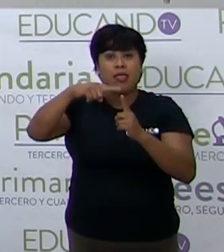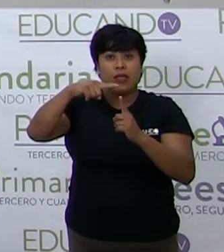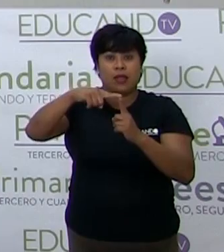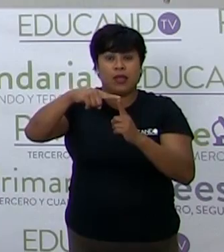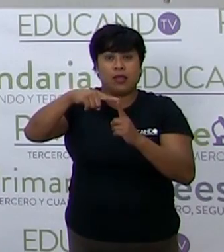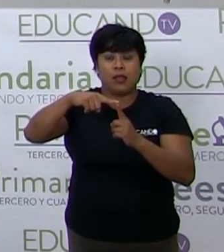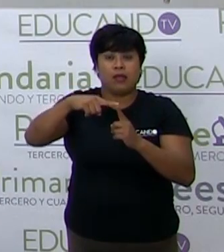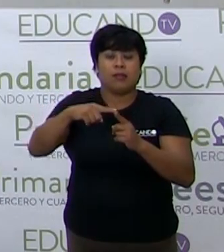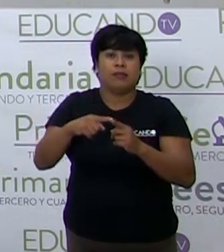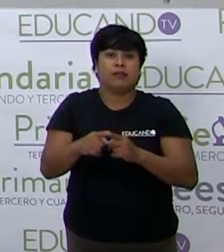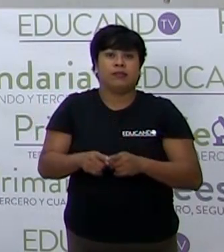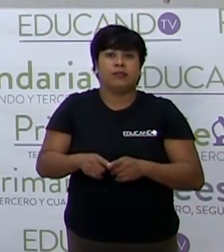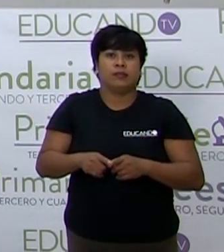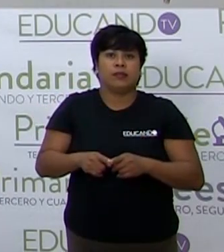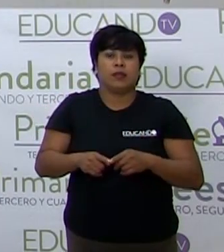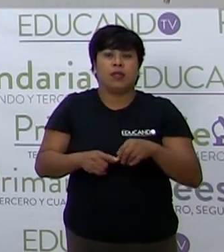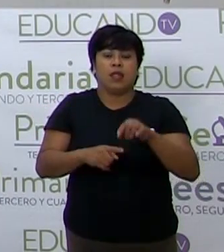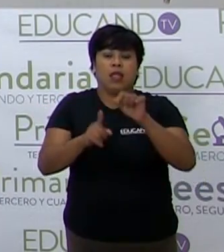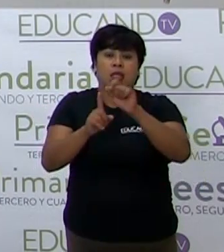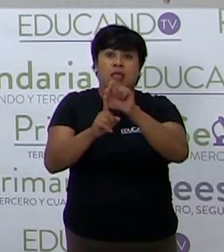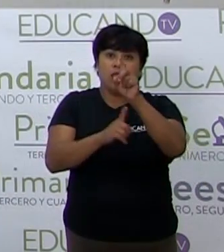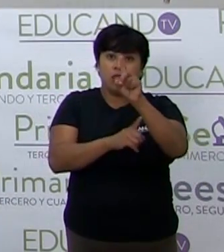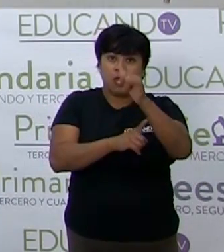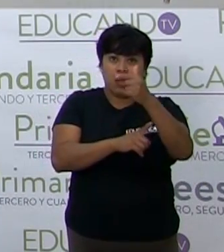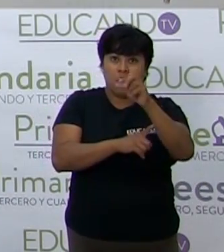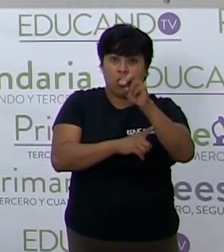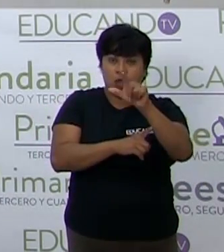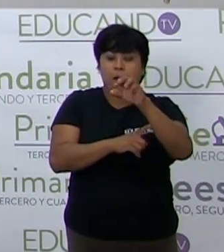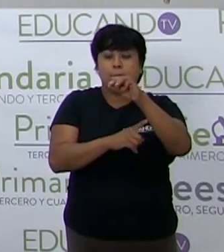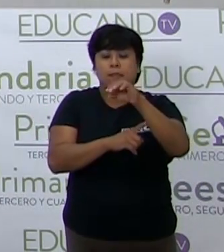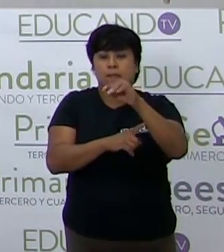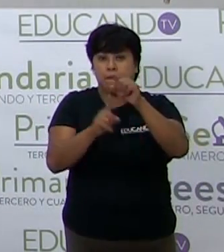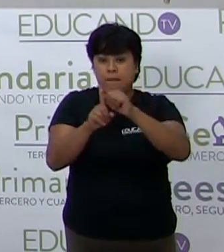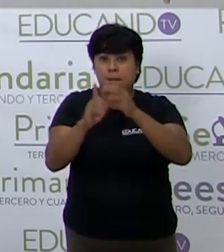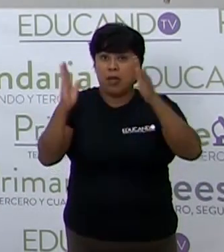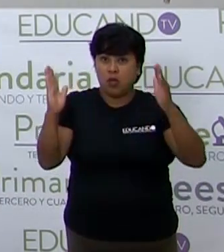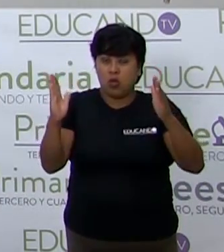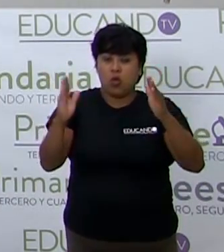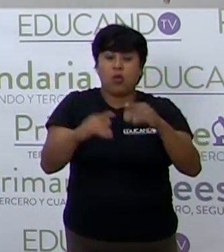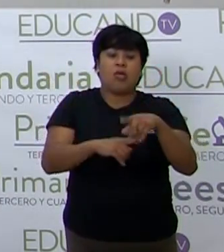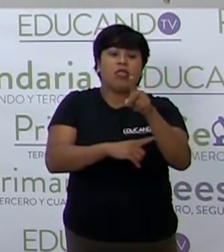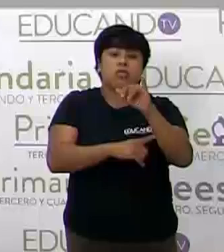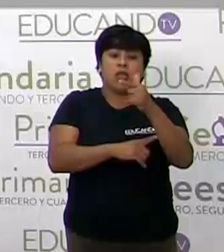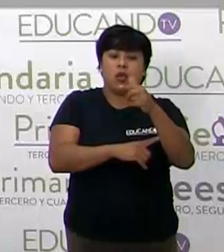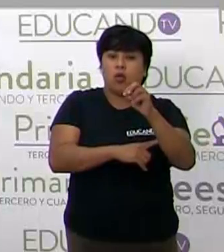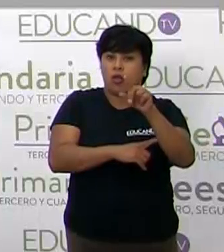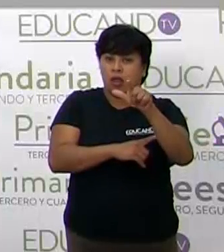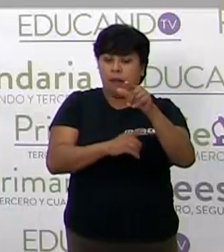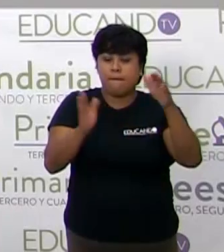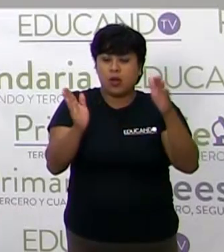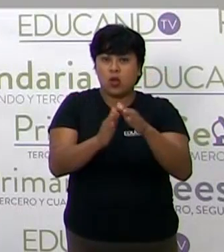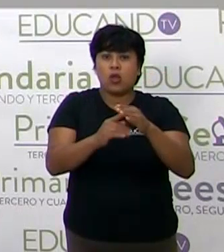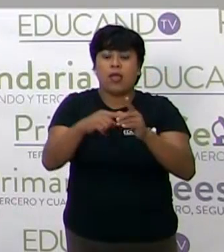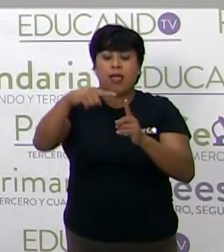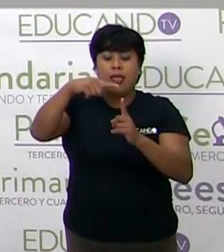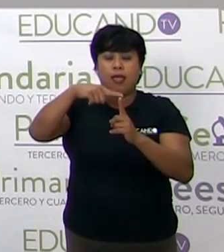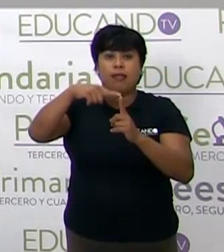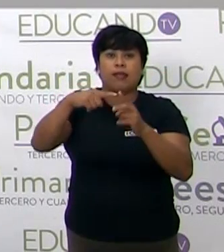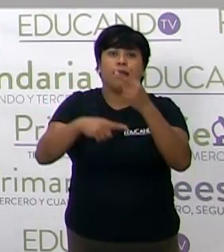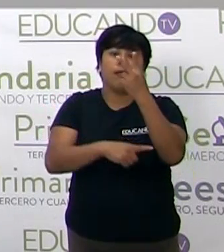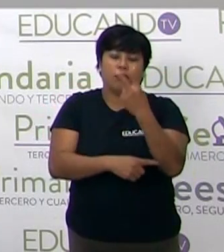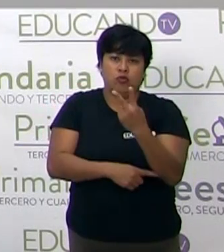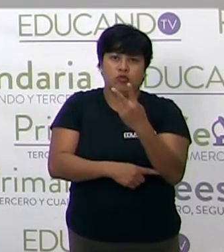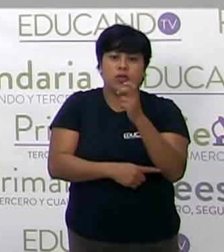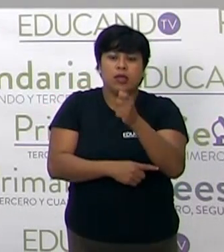la diagonal mayor por diagonal menor entre 2, que correspondería a la base